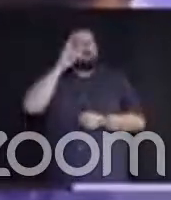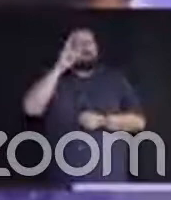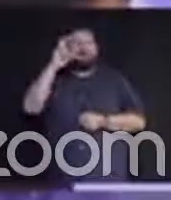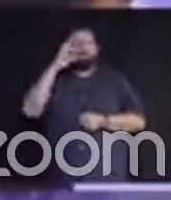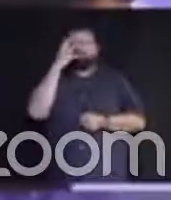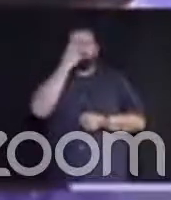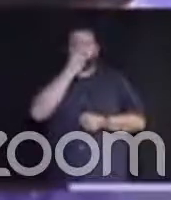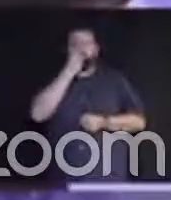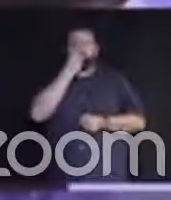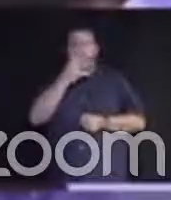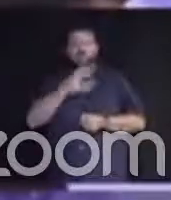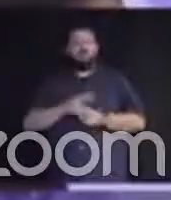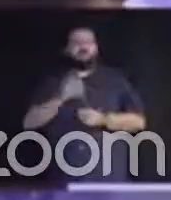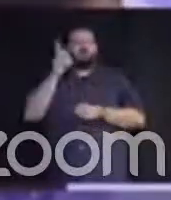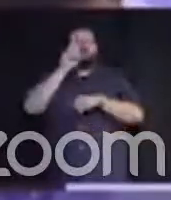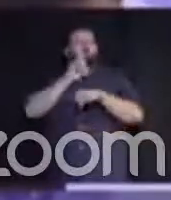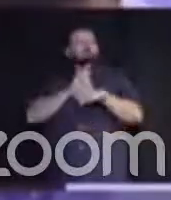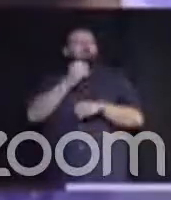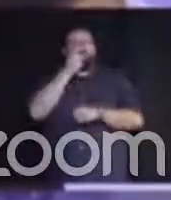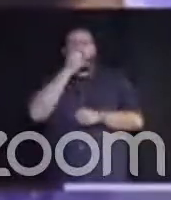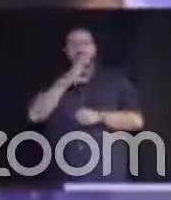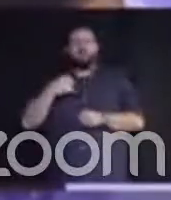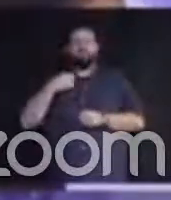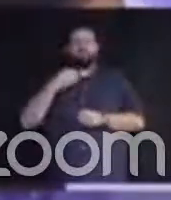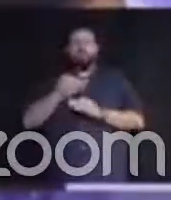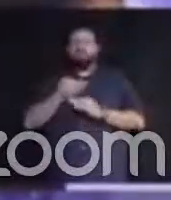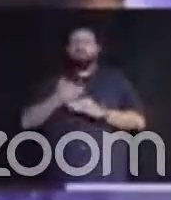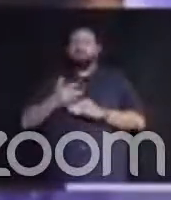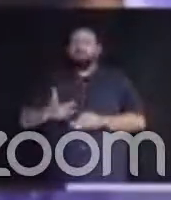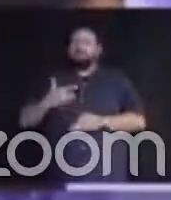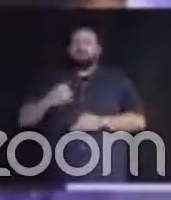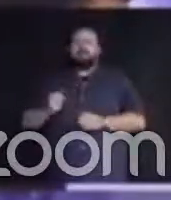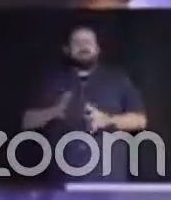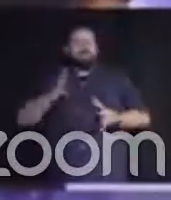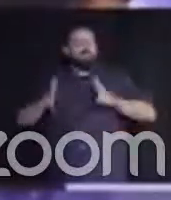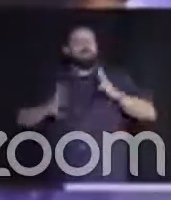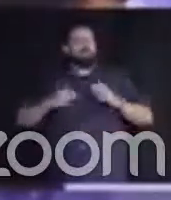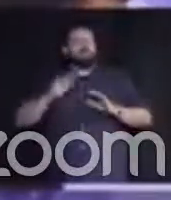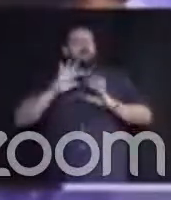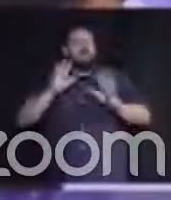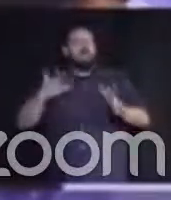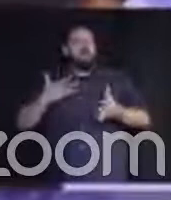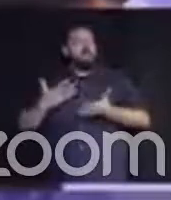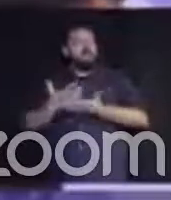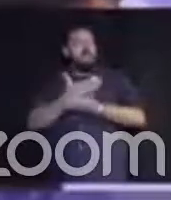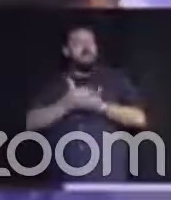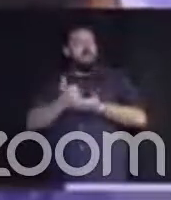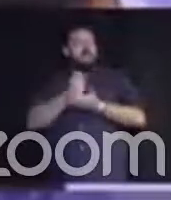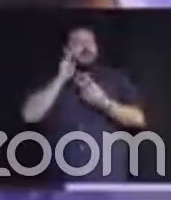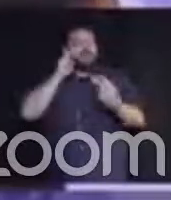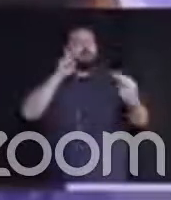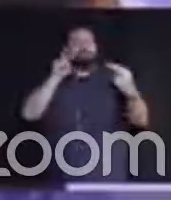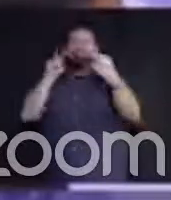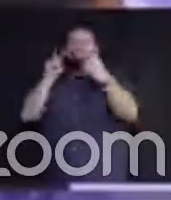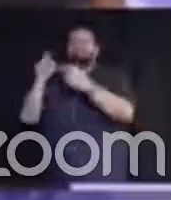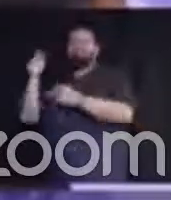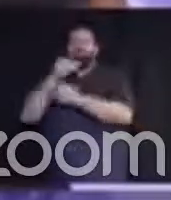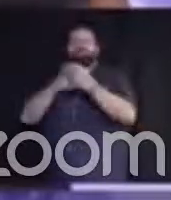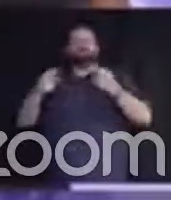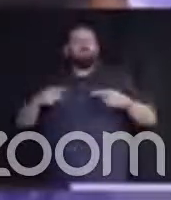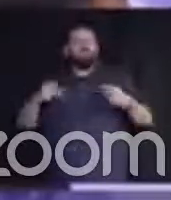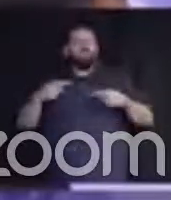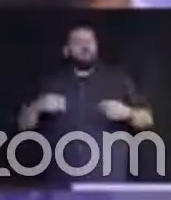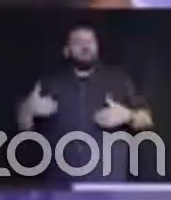espectacular, unos días maravillosos. Yo estoy muy emocionado, tenía muchas ganas de verlos en persona. Cada abrazo, cada foto que